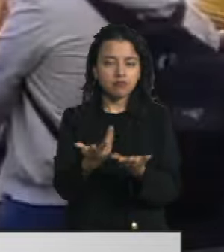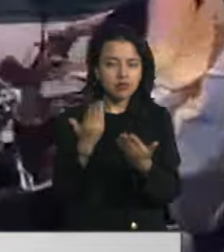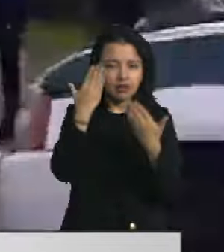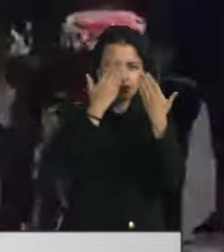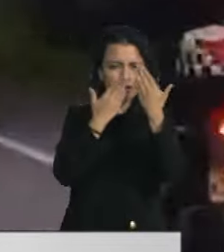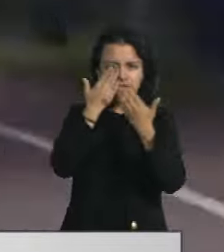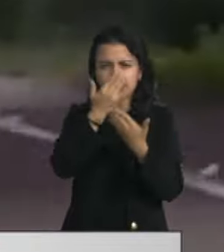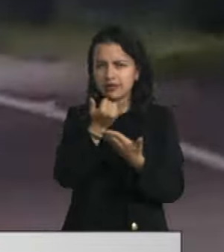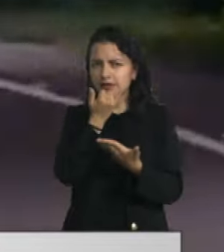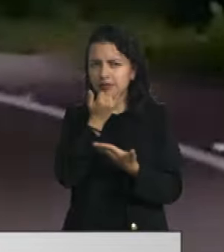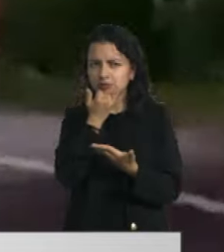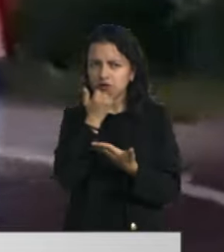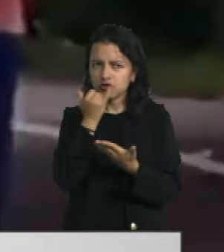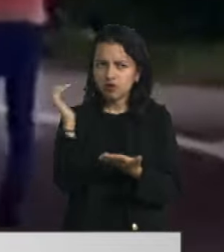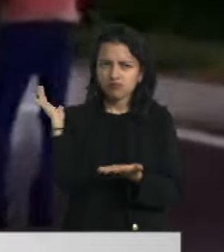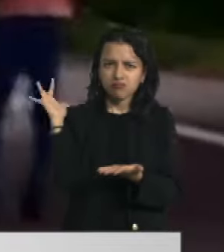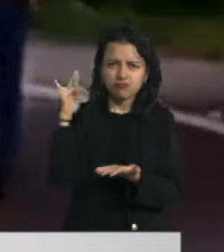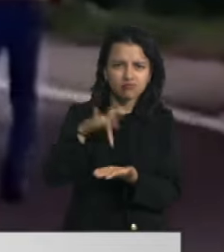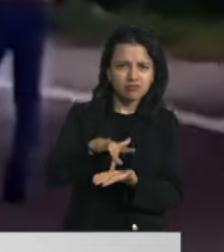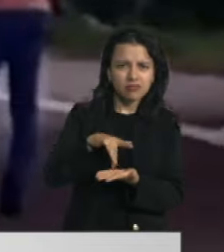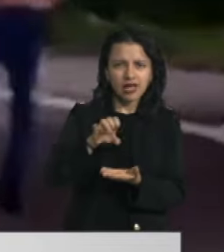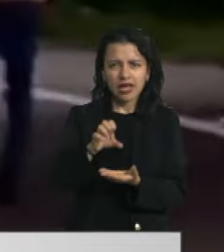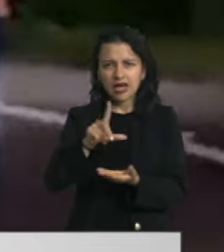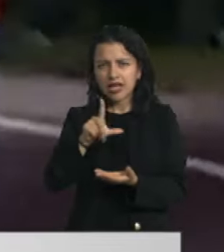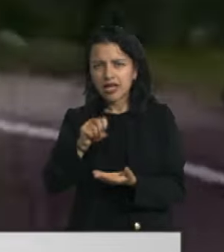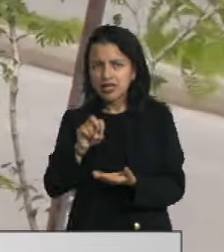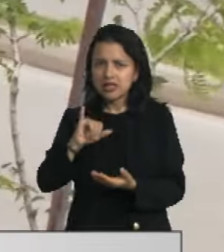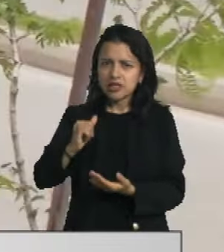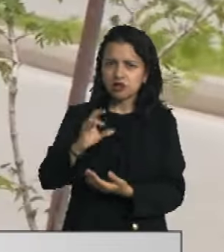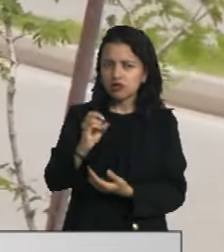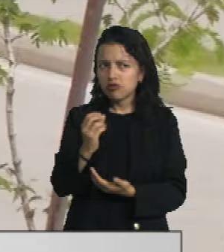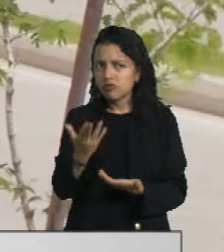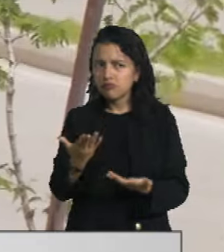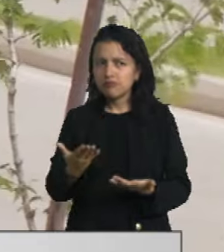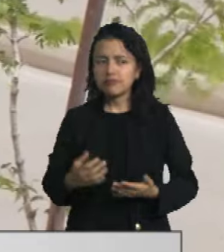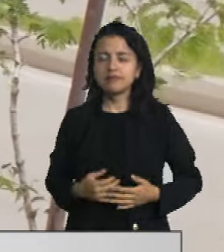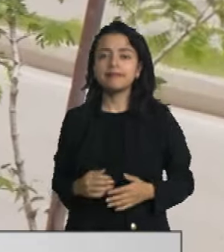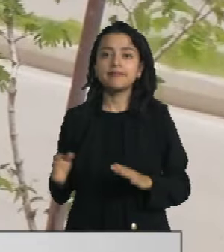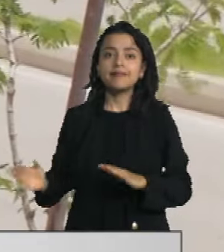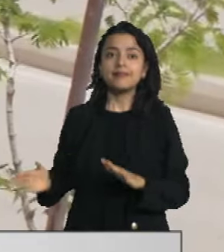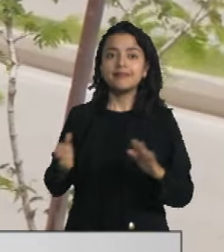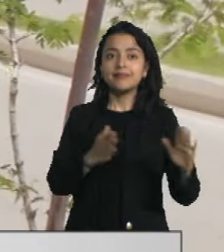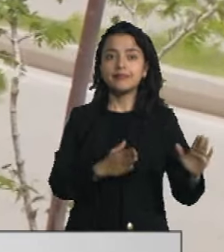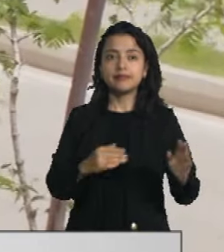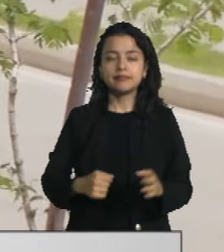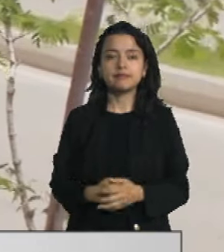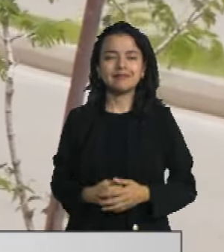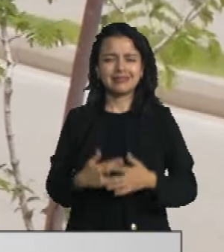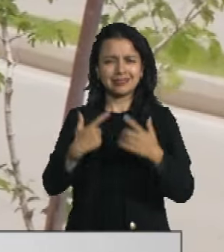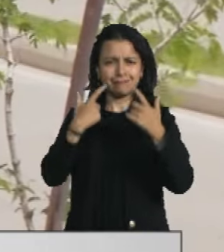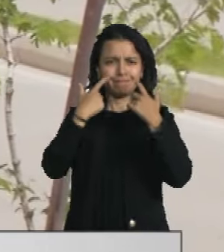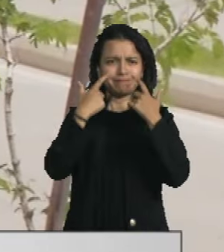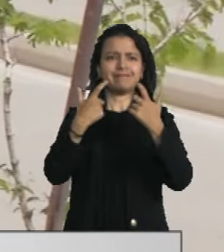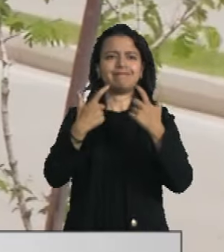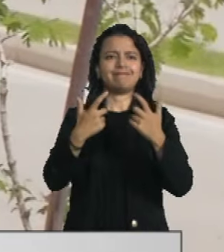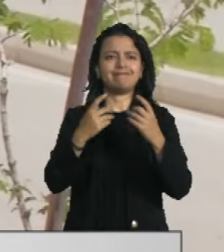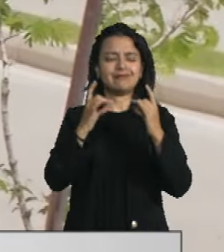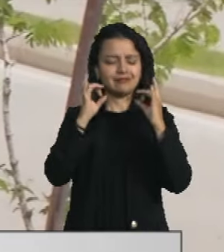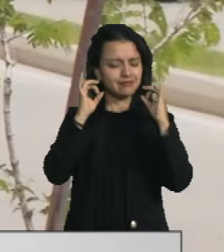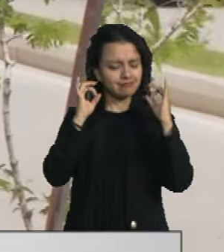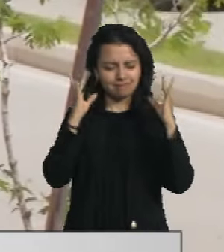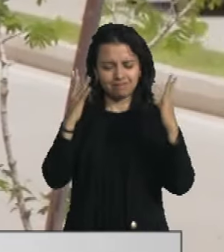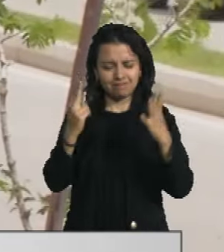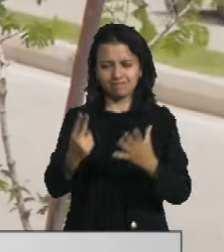amenazas de presencia guerrillera en Atlántico. Y en otras noticias, hay indignación e